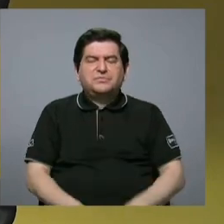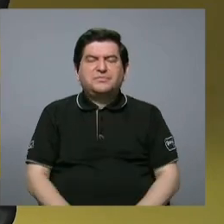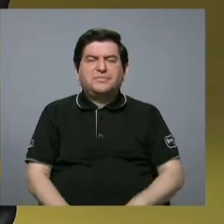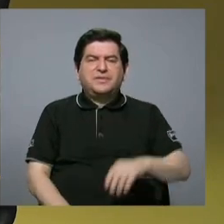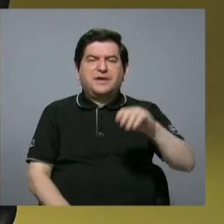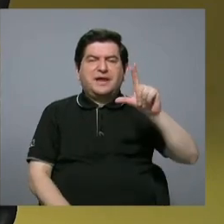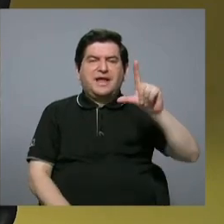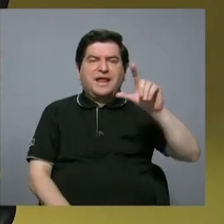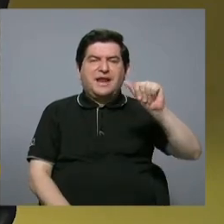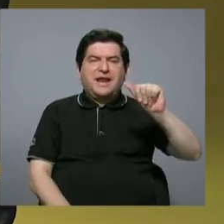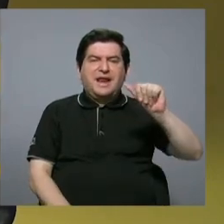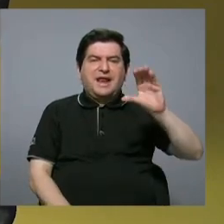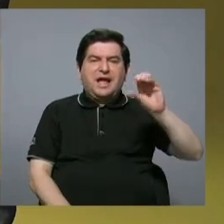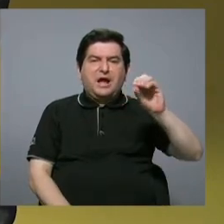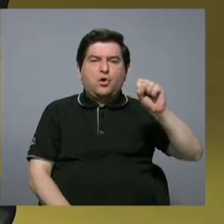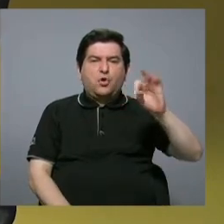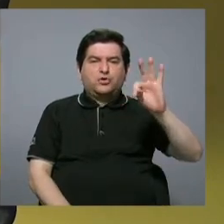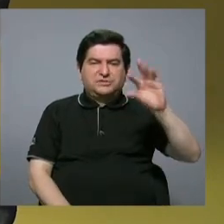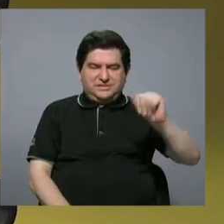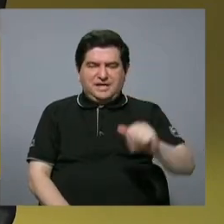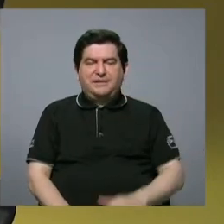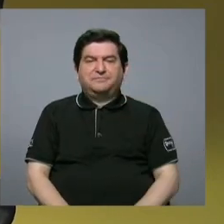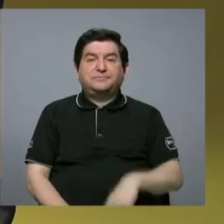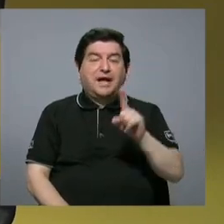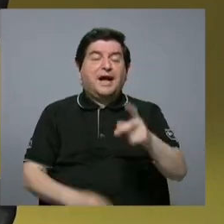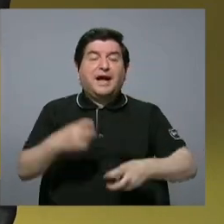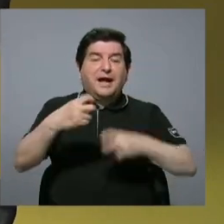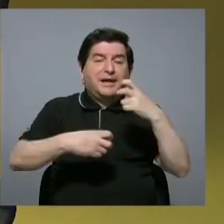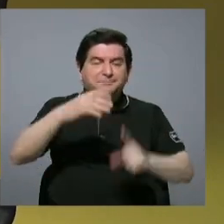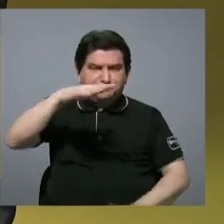Costa. Ahora, ¿qué pasa? Ahí viene aquí un problema.